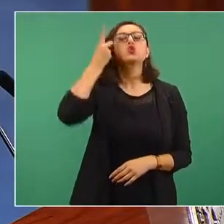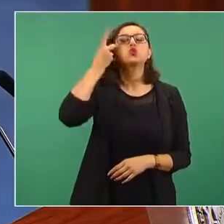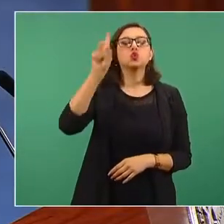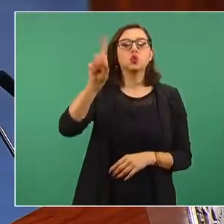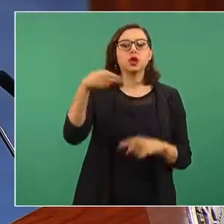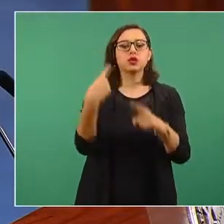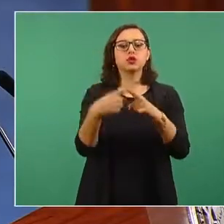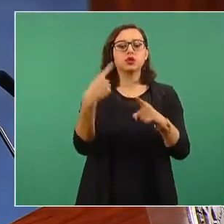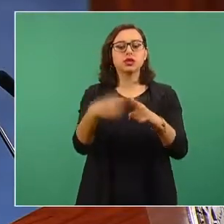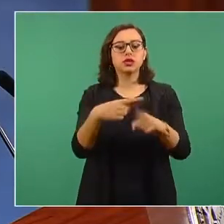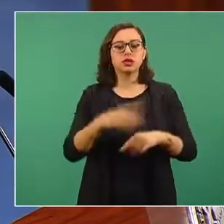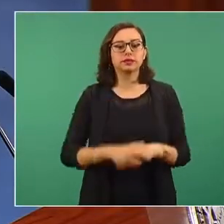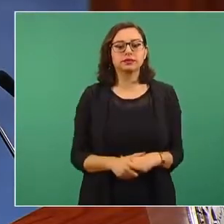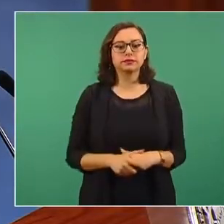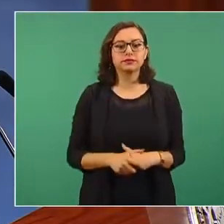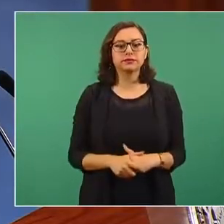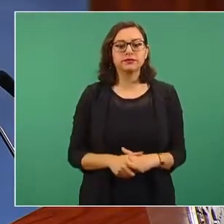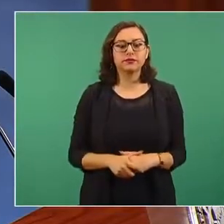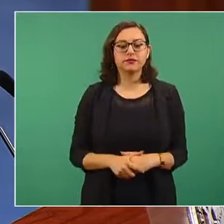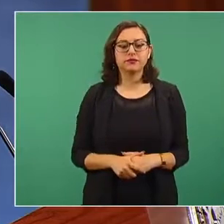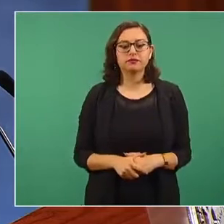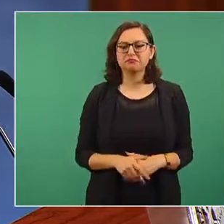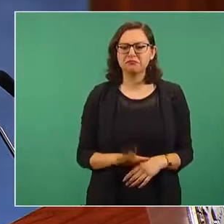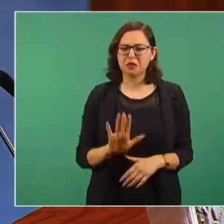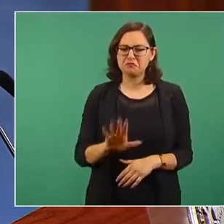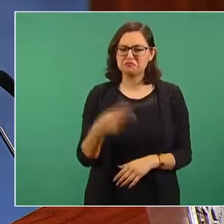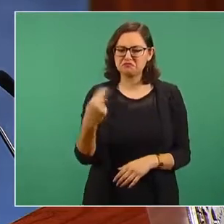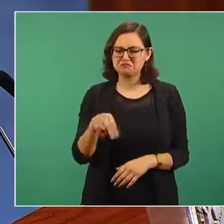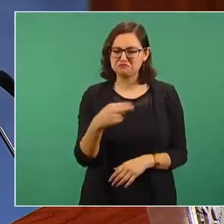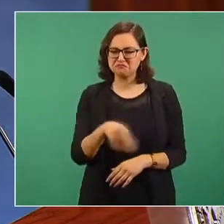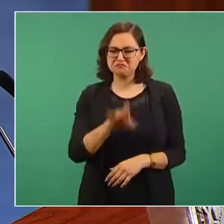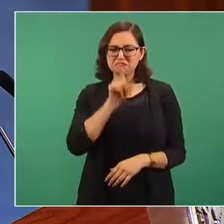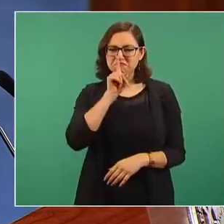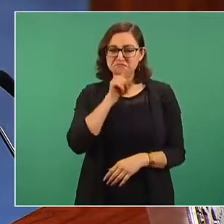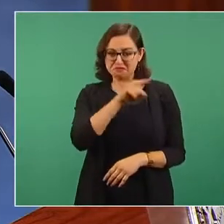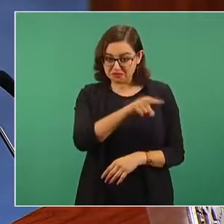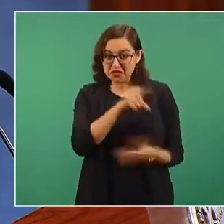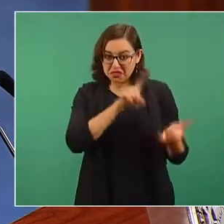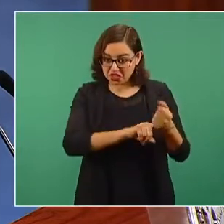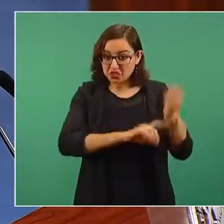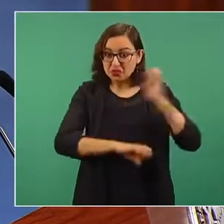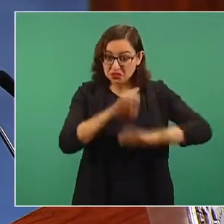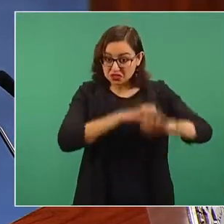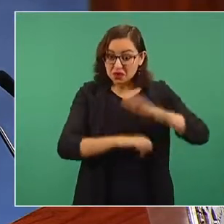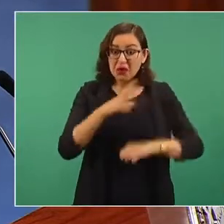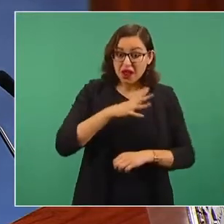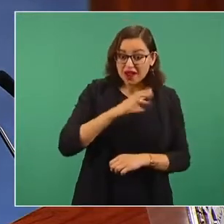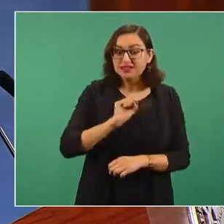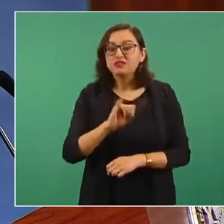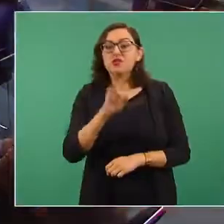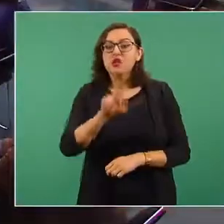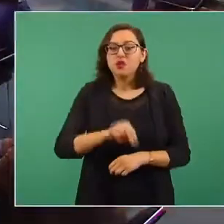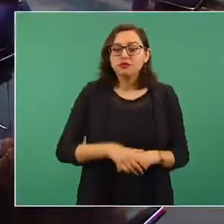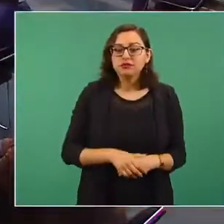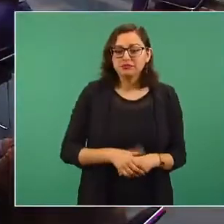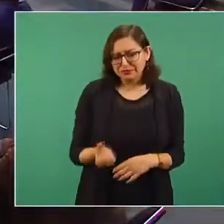¿Es un empresario? No, demos nombre. ¿Es empresario? Es un empresario.